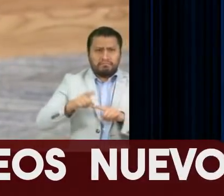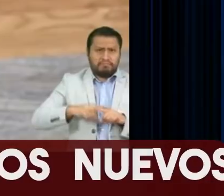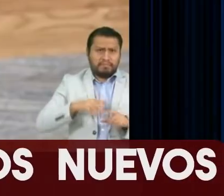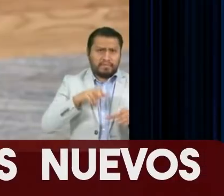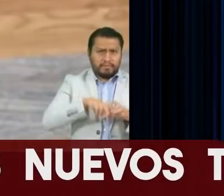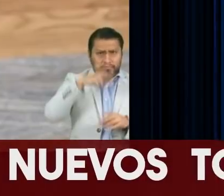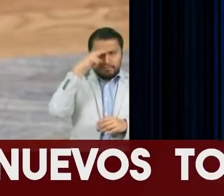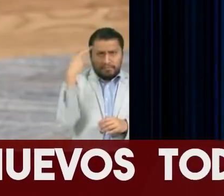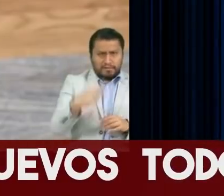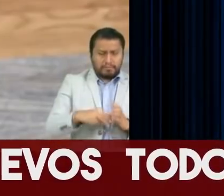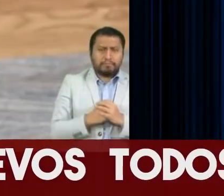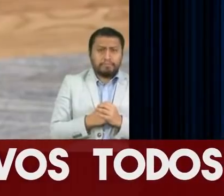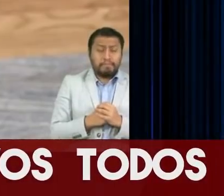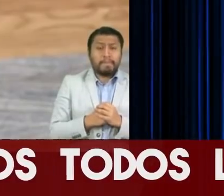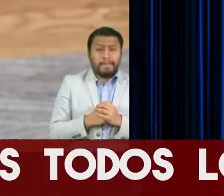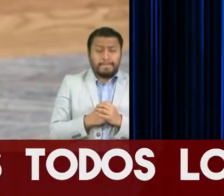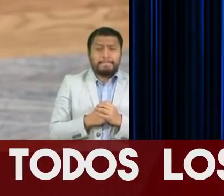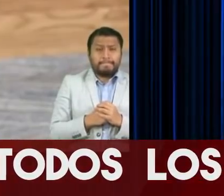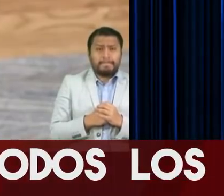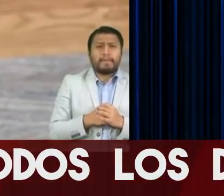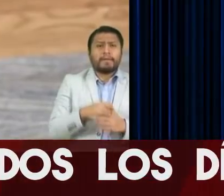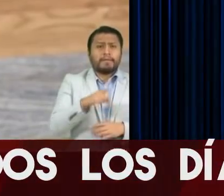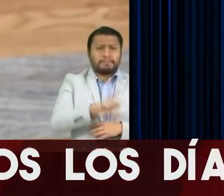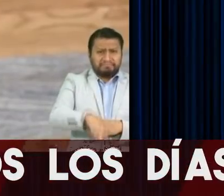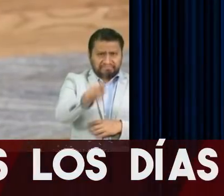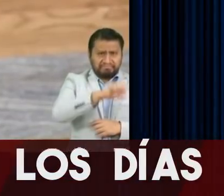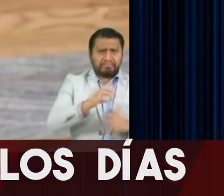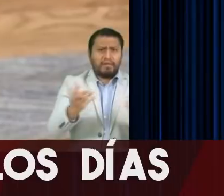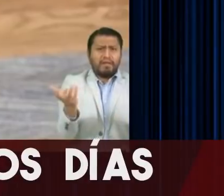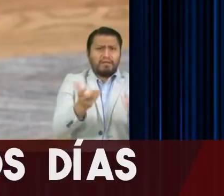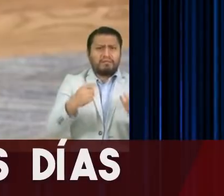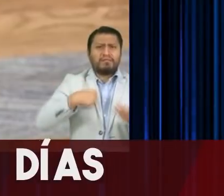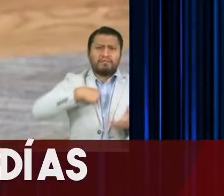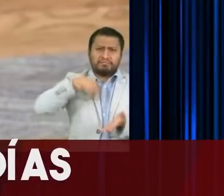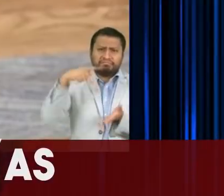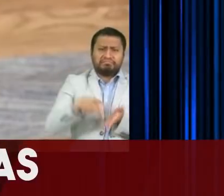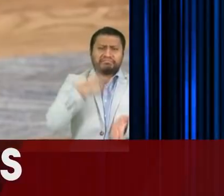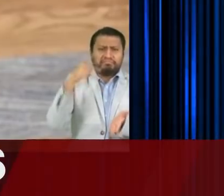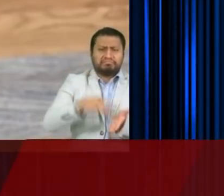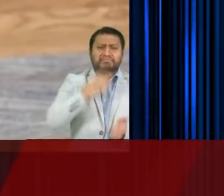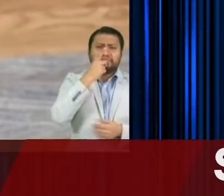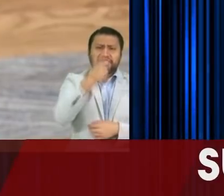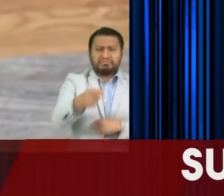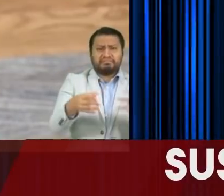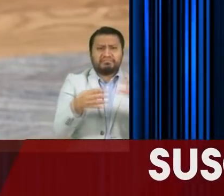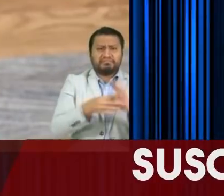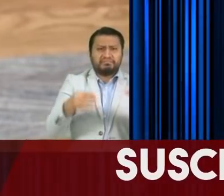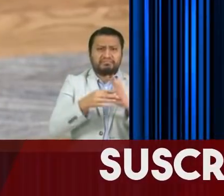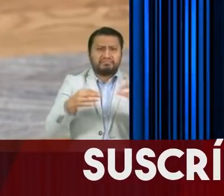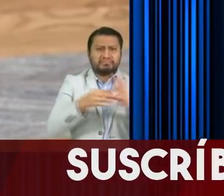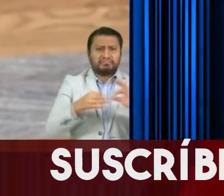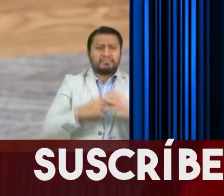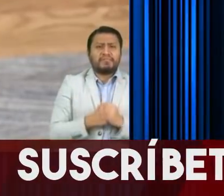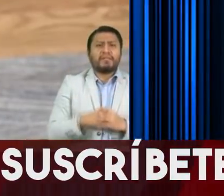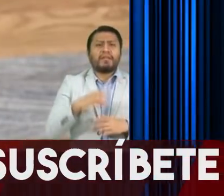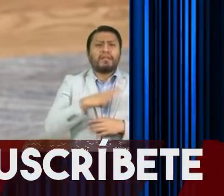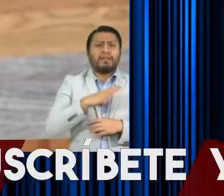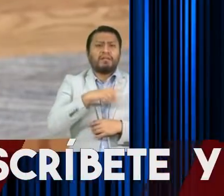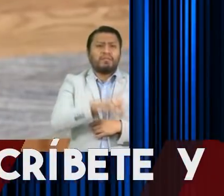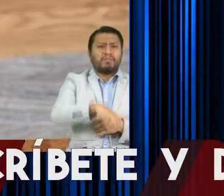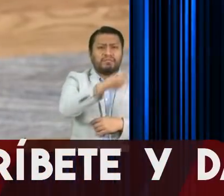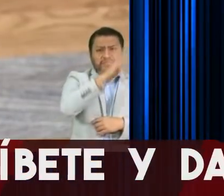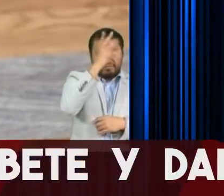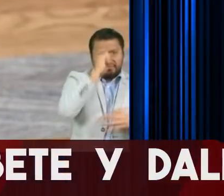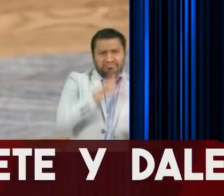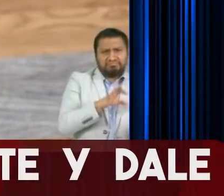han hecho y lo he venido sosteniendo, aliados con los grupos más conservadores y privilegiados de